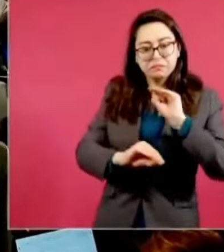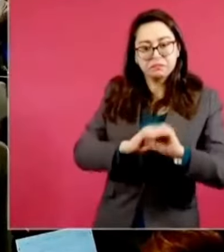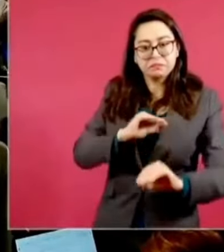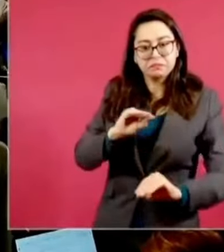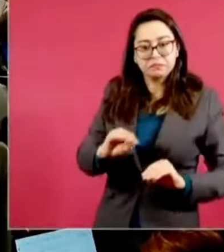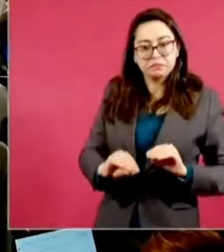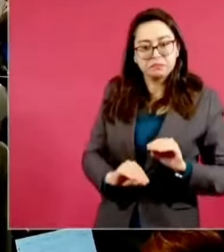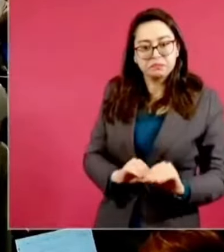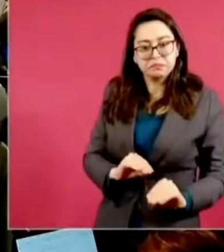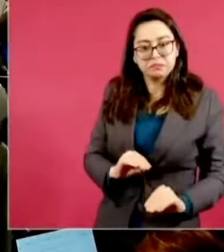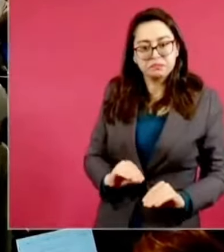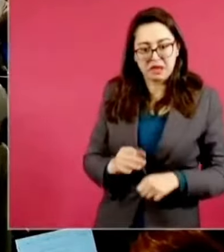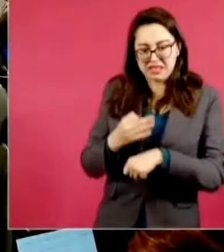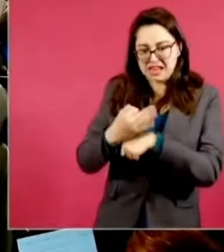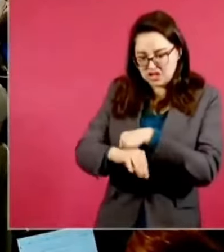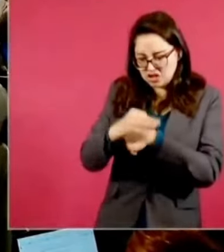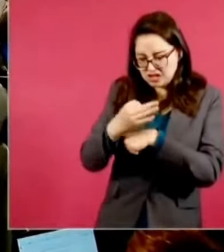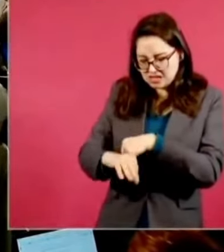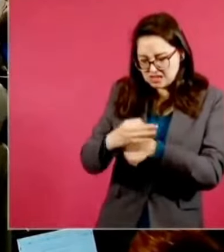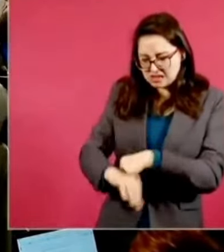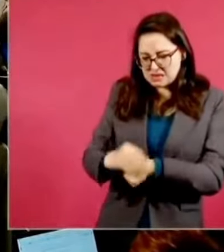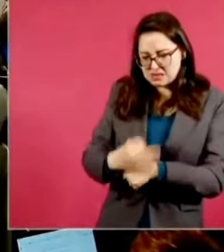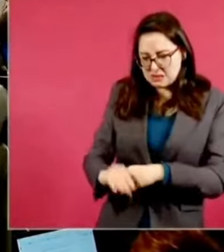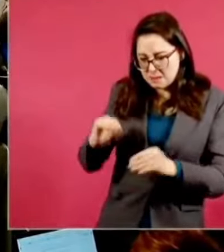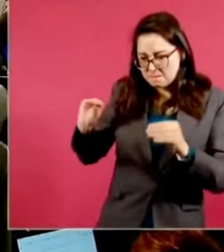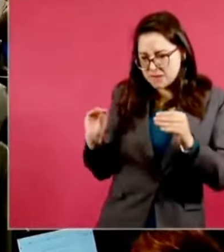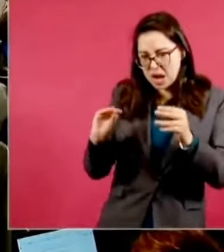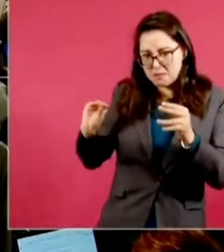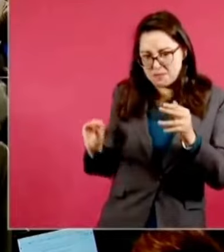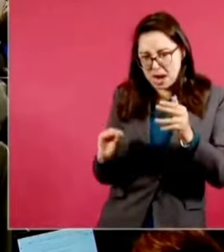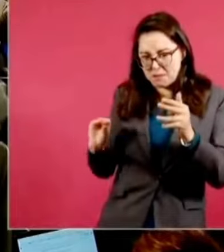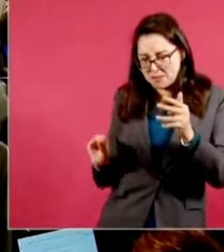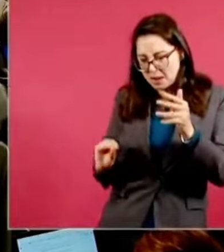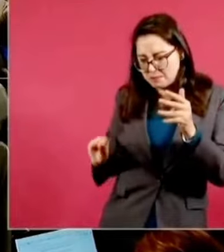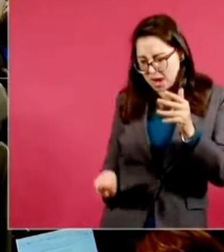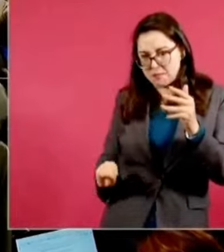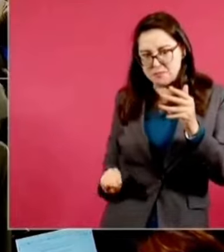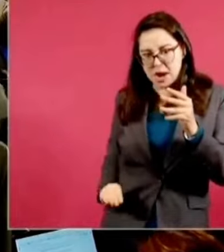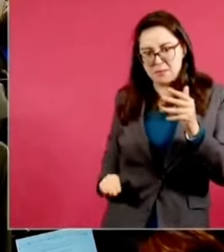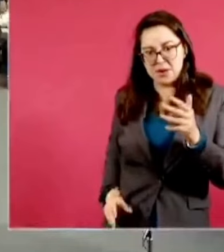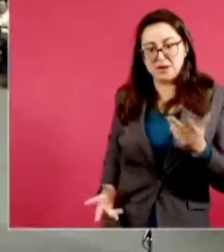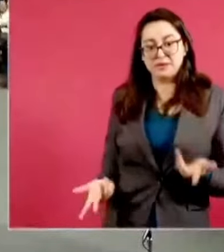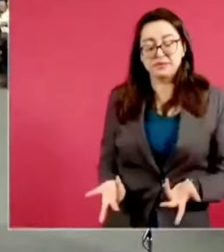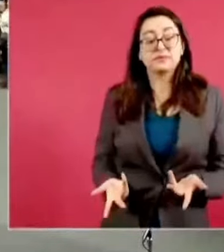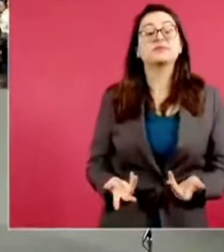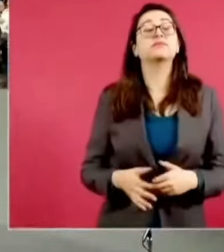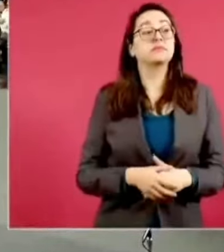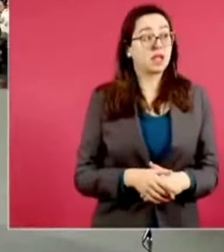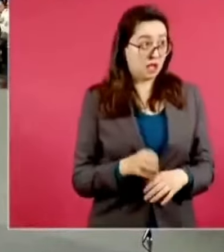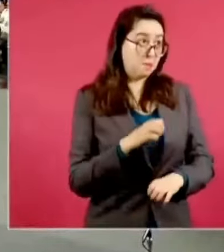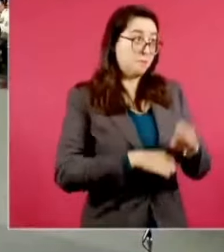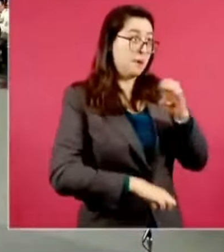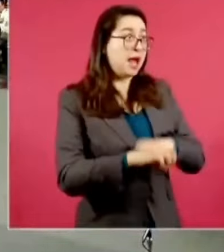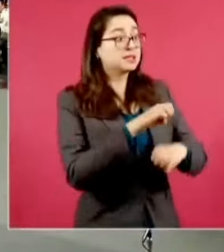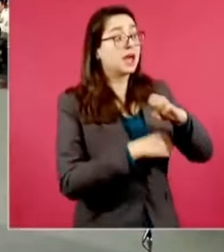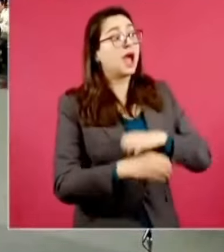llenaron de transitorios la Constitución. Cabilderos también de empresas, sí, volvemos a los empresarios. Sí,